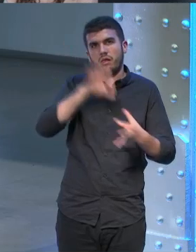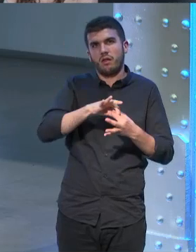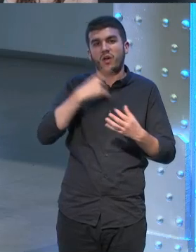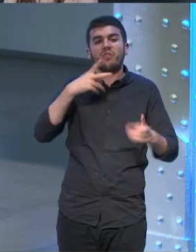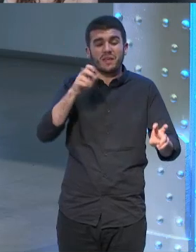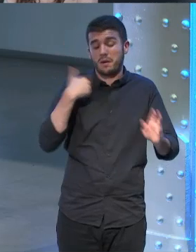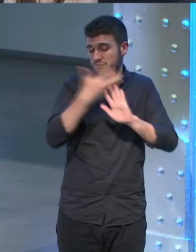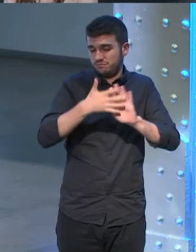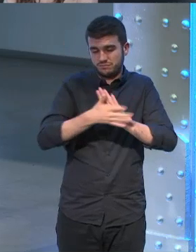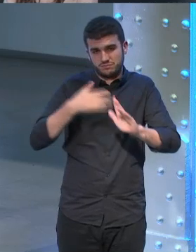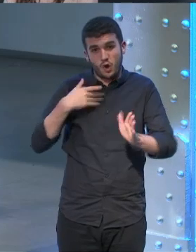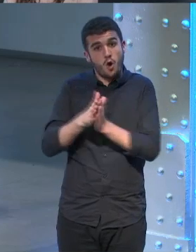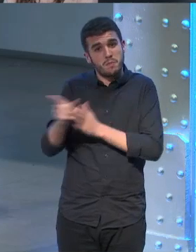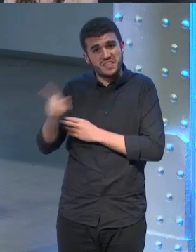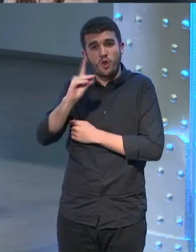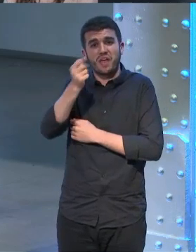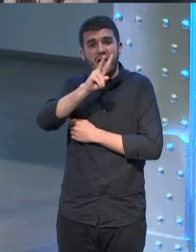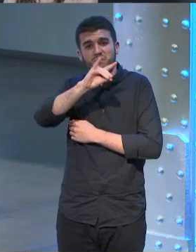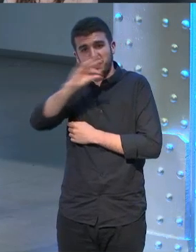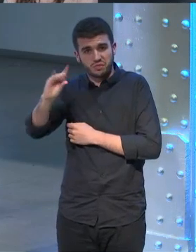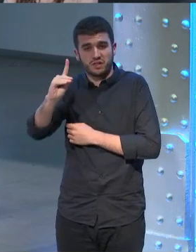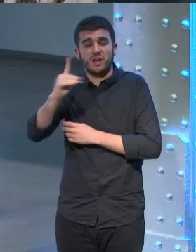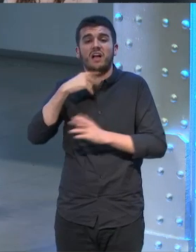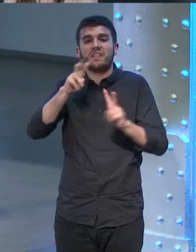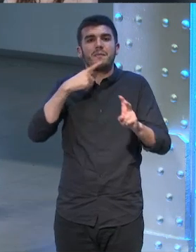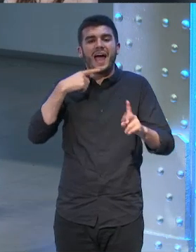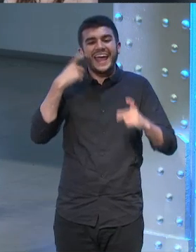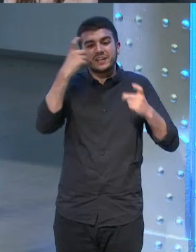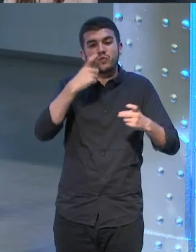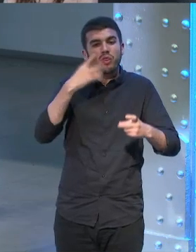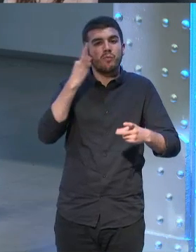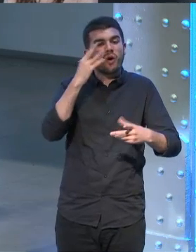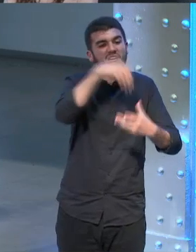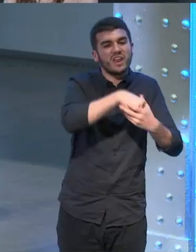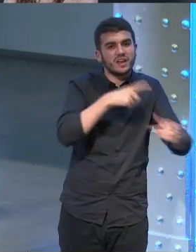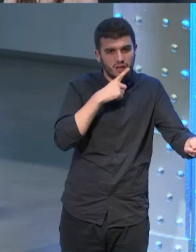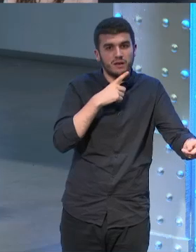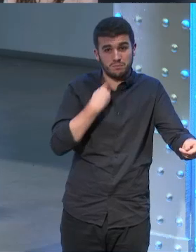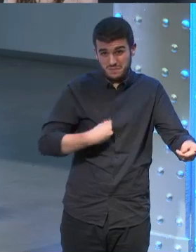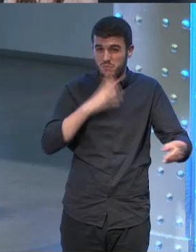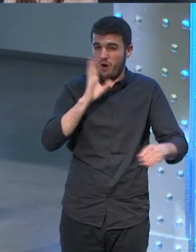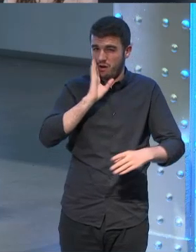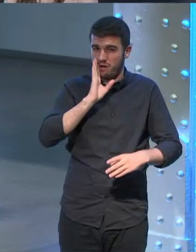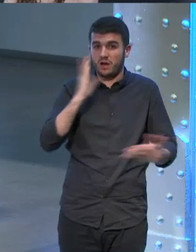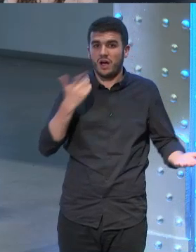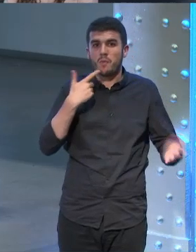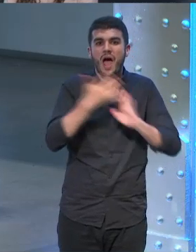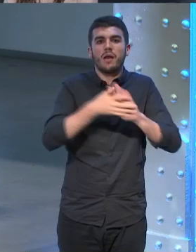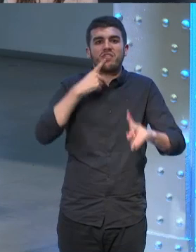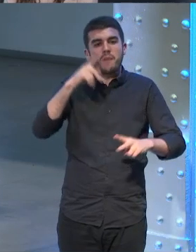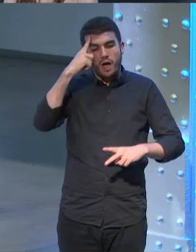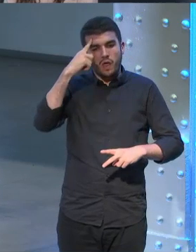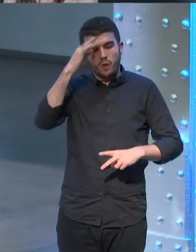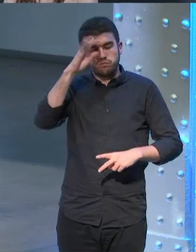lo que hablaba David, ¿no? El tema del esfuerzo en las mujeres, ¿no? Siempre, y cuando se habla de brillantez, se